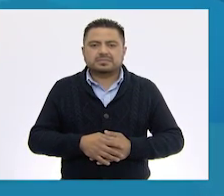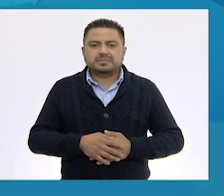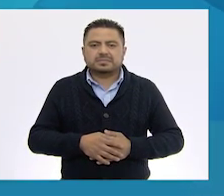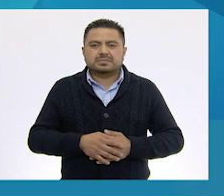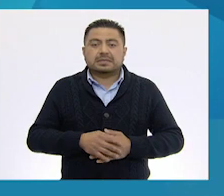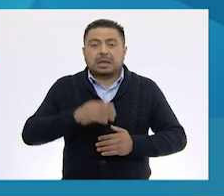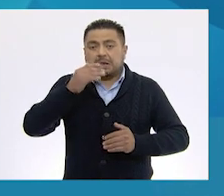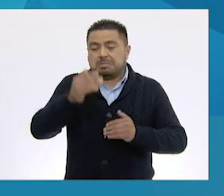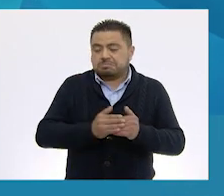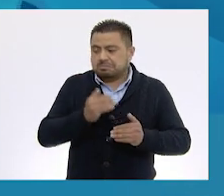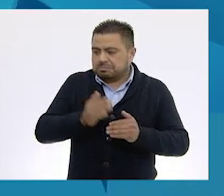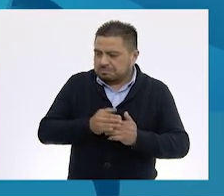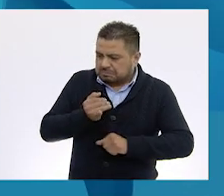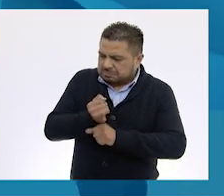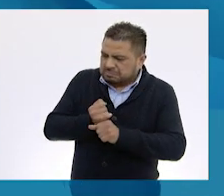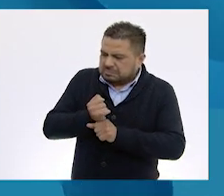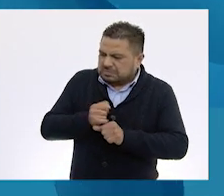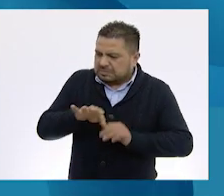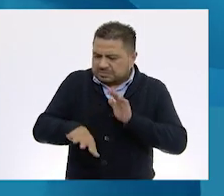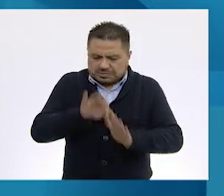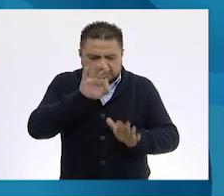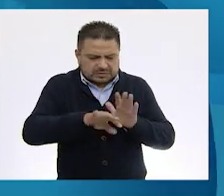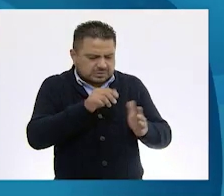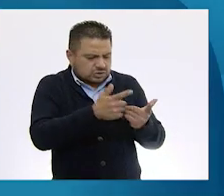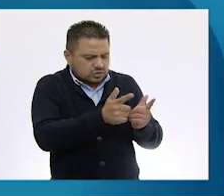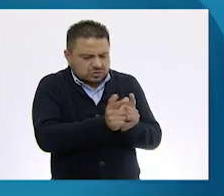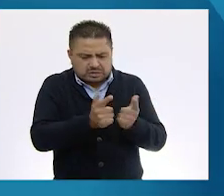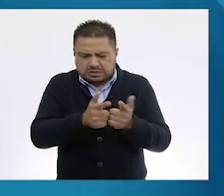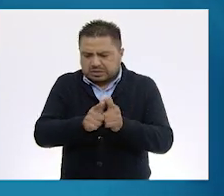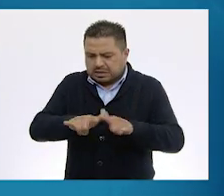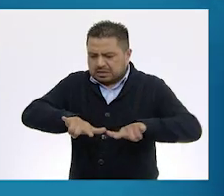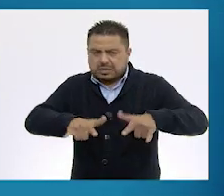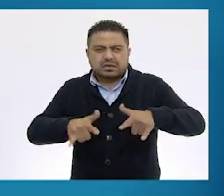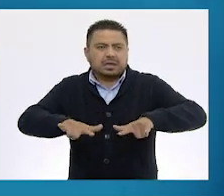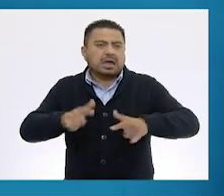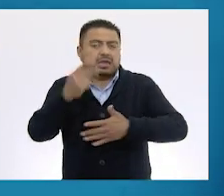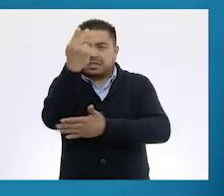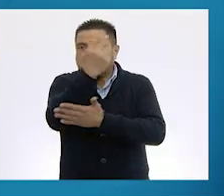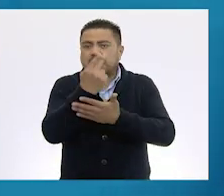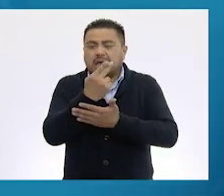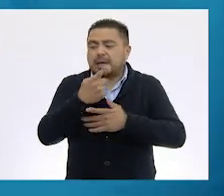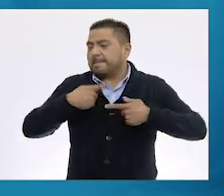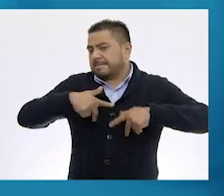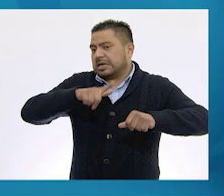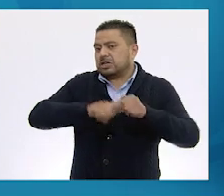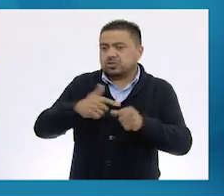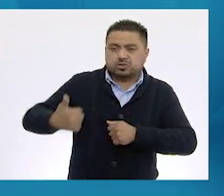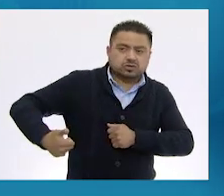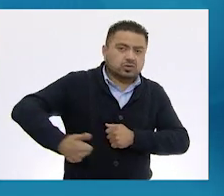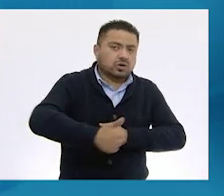El siguiente paso fue fabricar nuestros propios títeres desde su dibujo hasta su voz y personalidad.